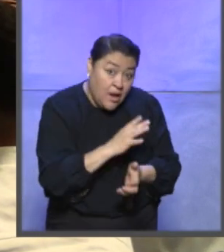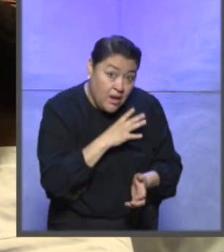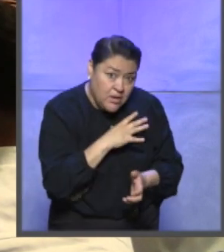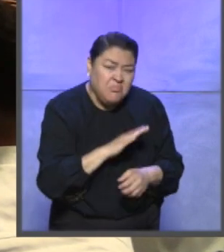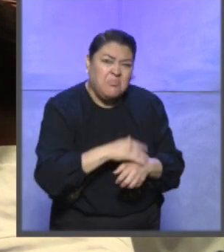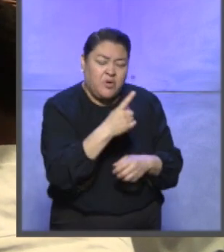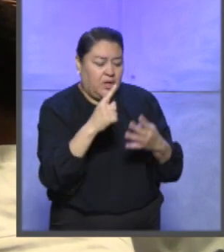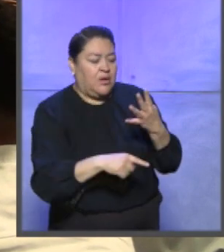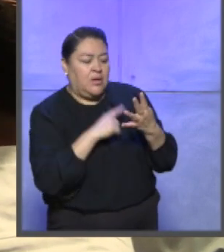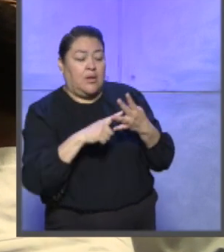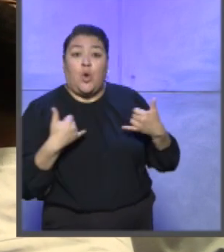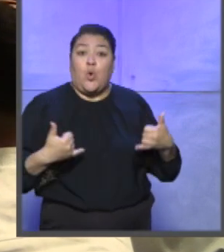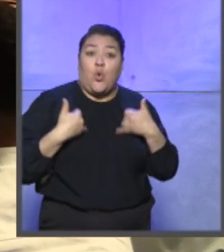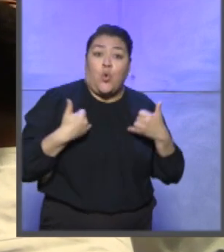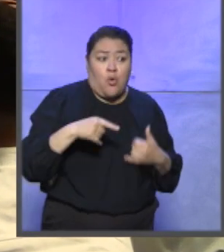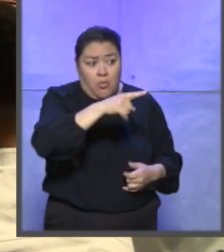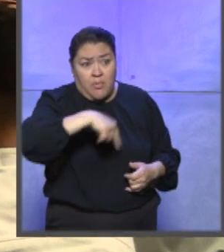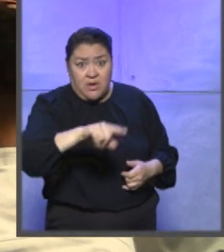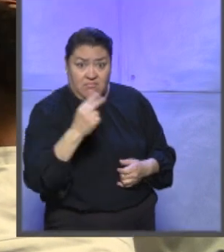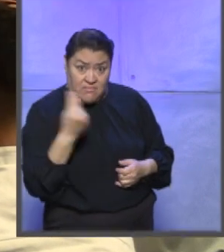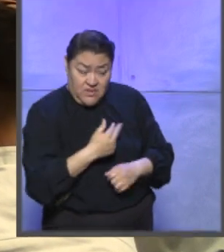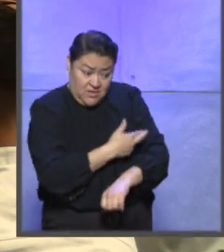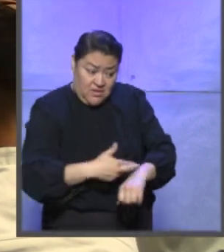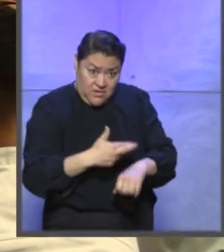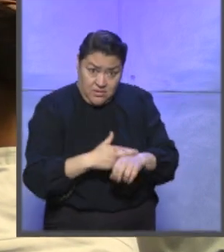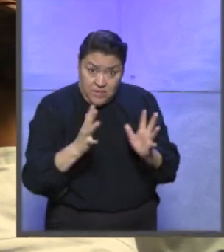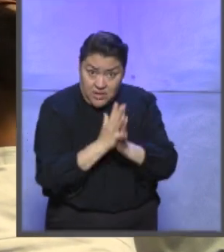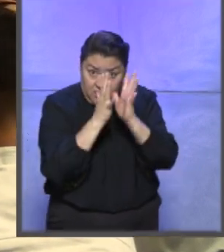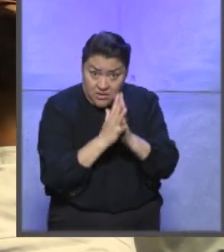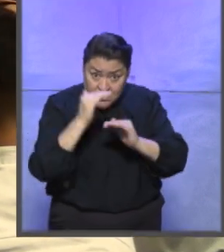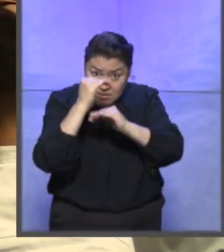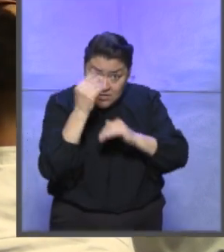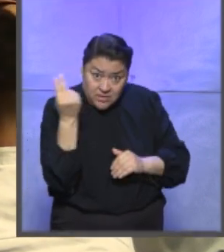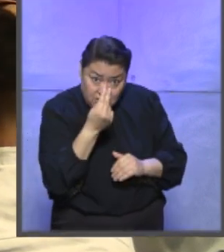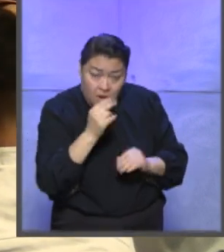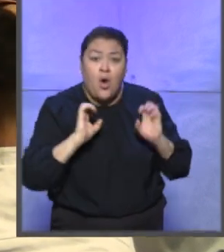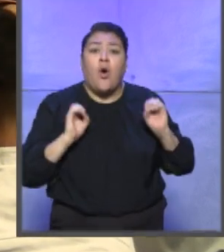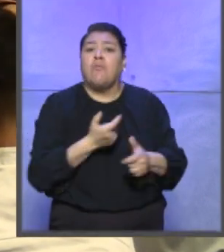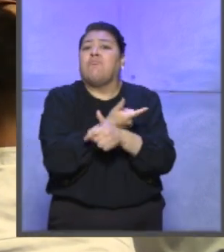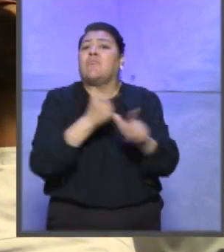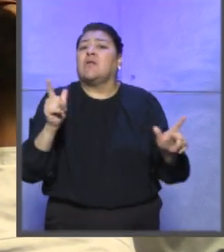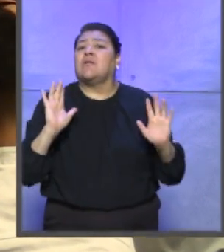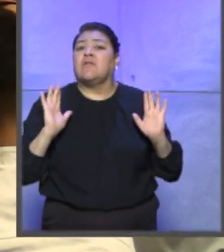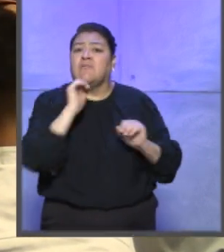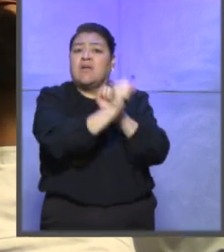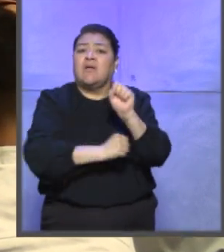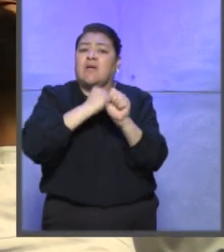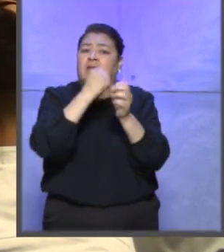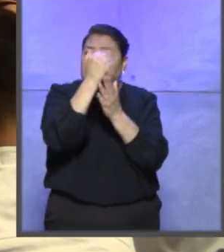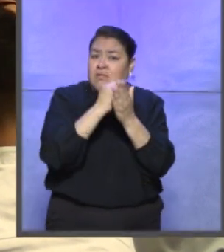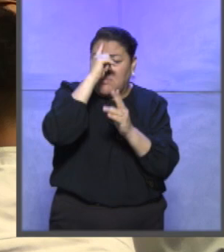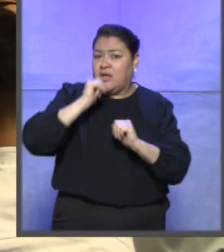por qué razones? ¿Las y los jóvenes de México requieren de una cuota de participación política o basta con la disminución de la